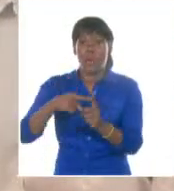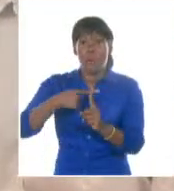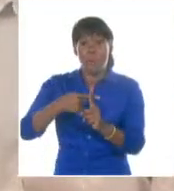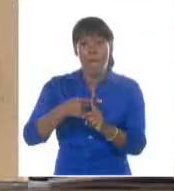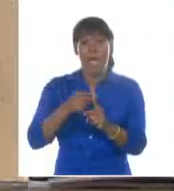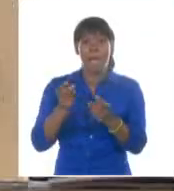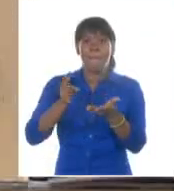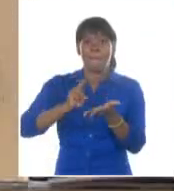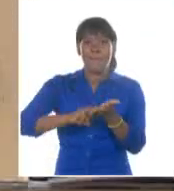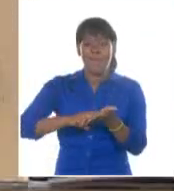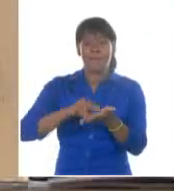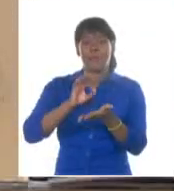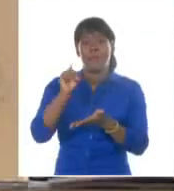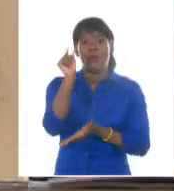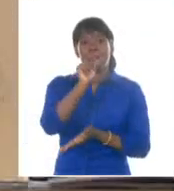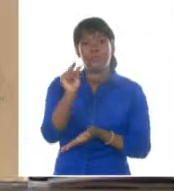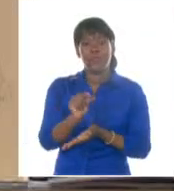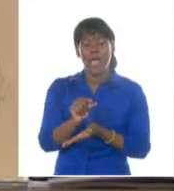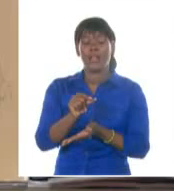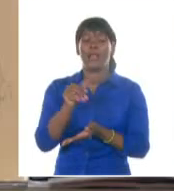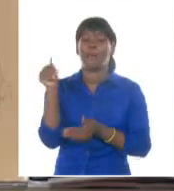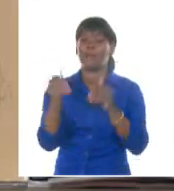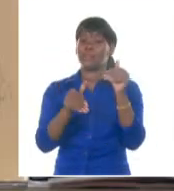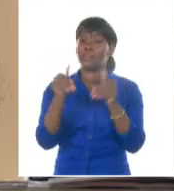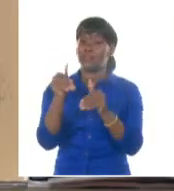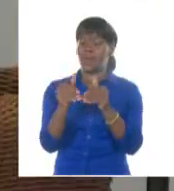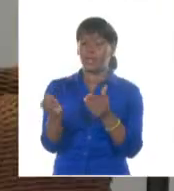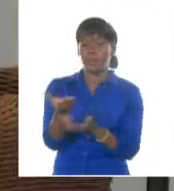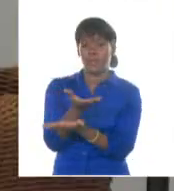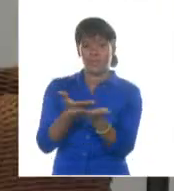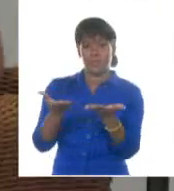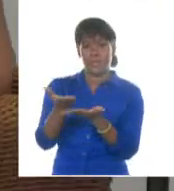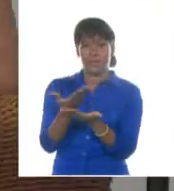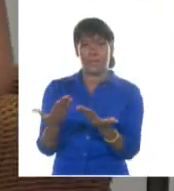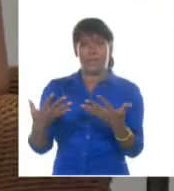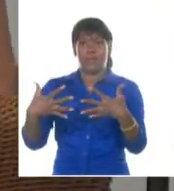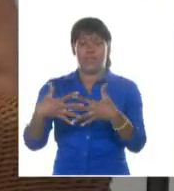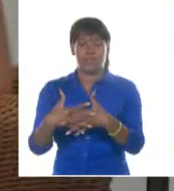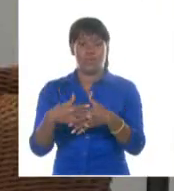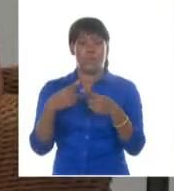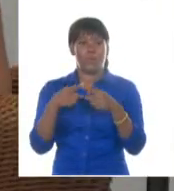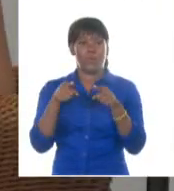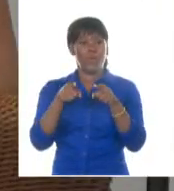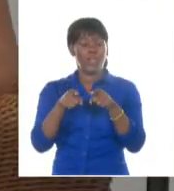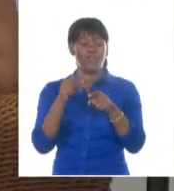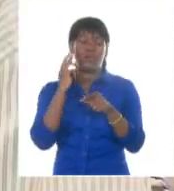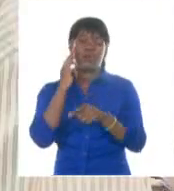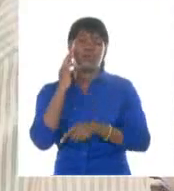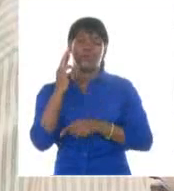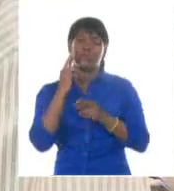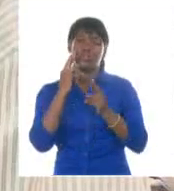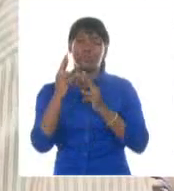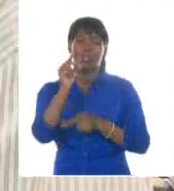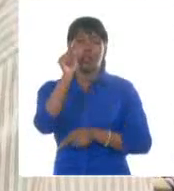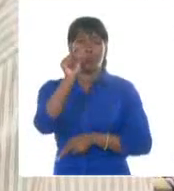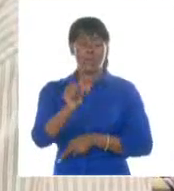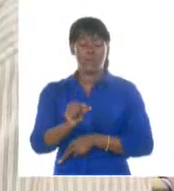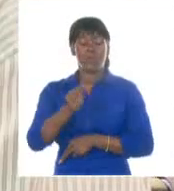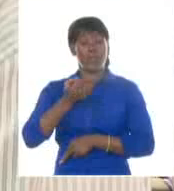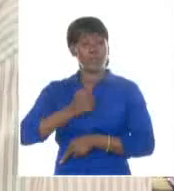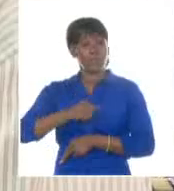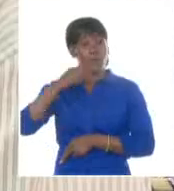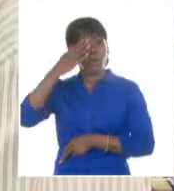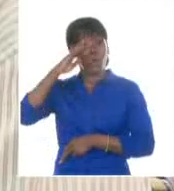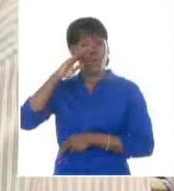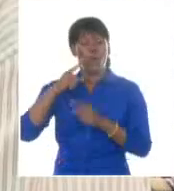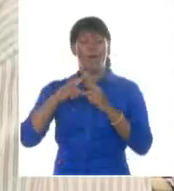Europeo en Cuba. Ítalo Calvino, Cuba y Latinoamérica es un homenaje a este escritor nacido en la isla, que de acuerdo con el prólogo